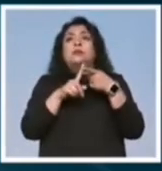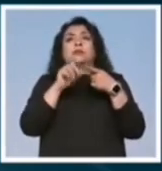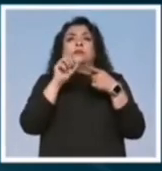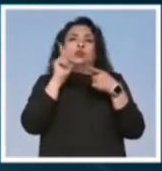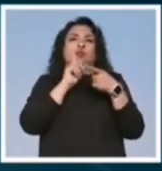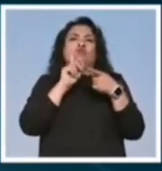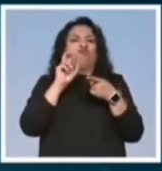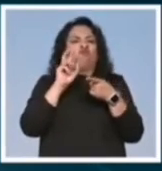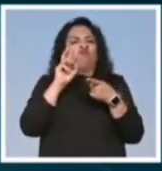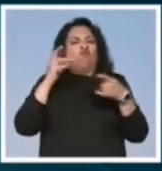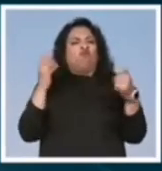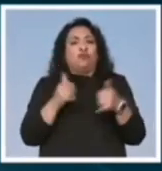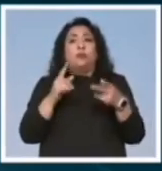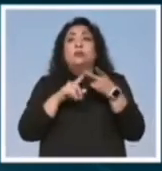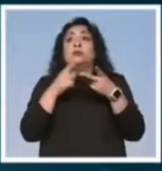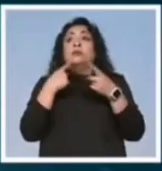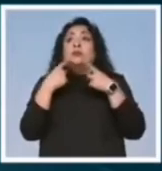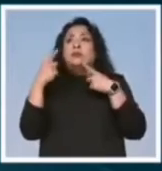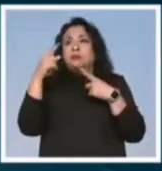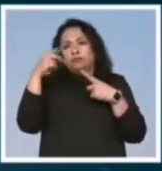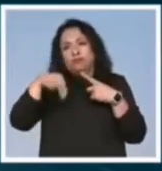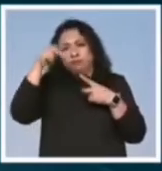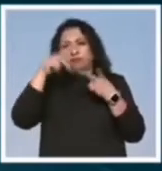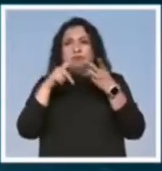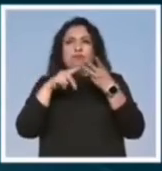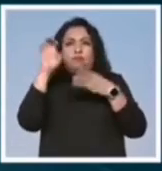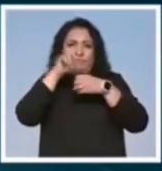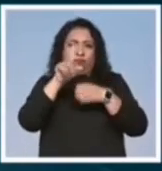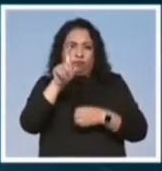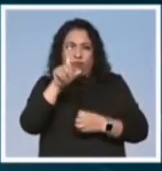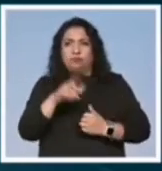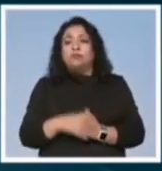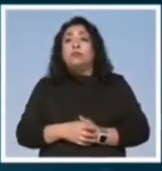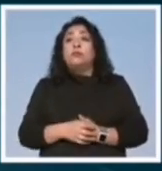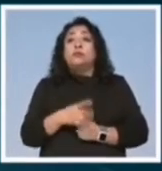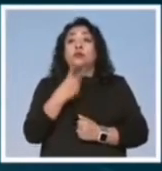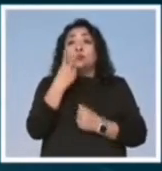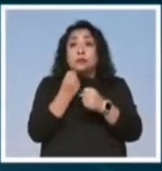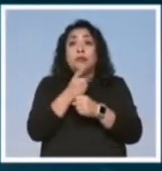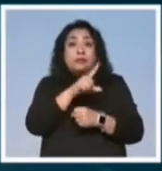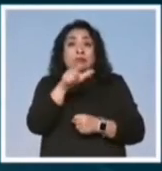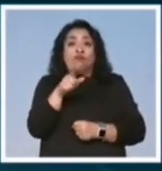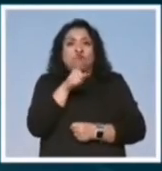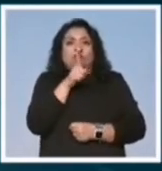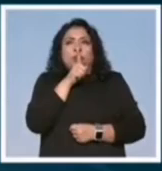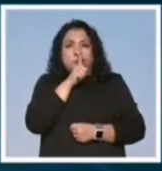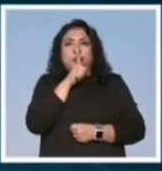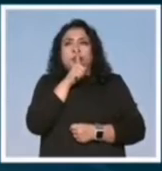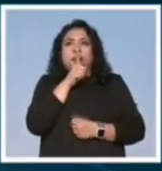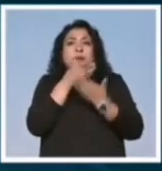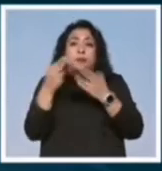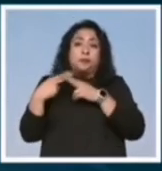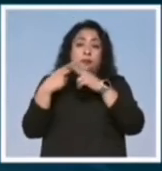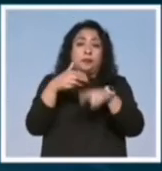subversión de las mujeres, diálogos del norte y la cultura del agua. Tras 2 años de silencio, la